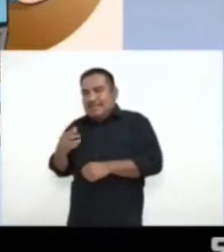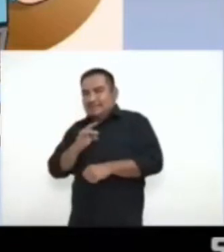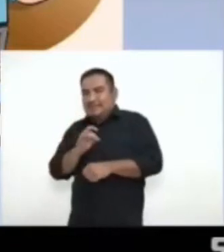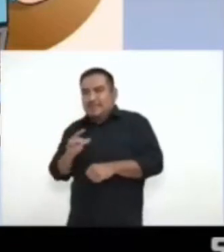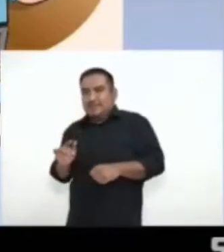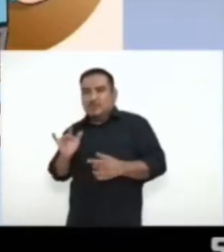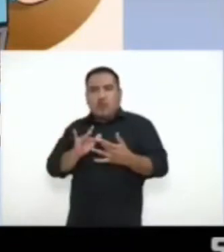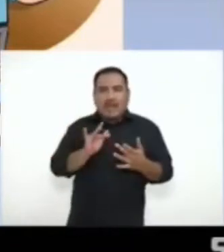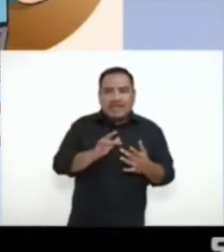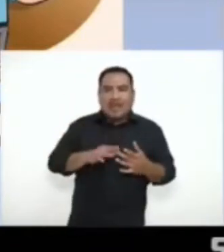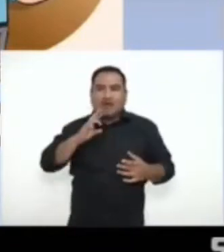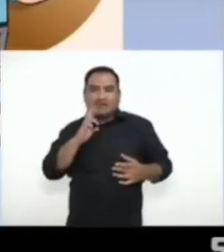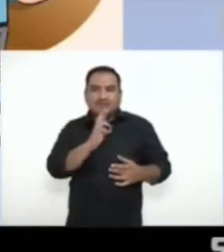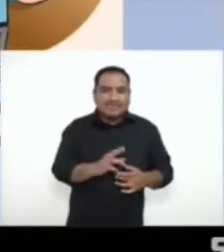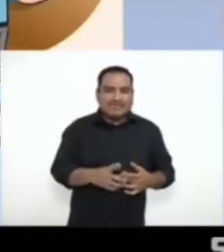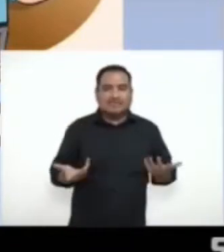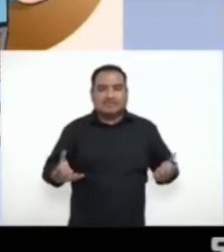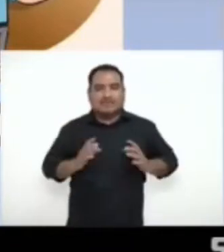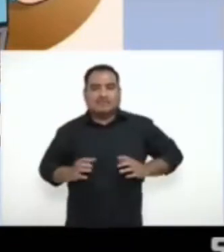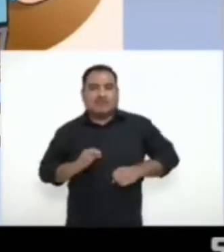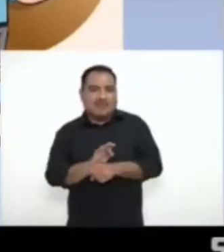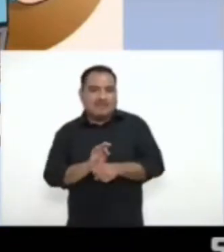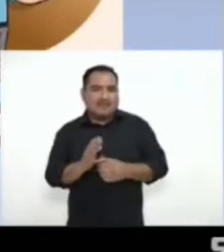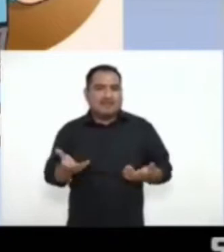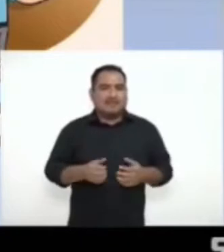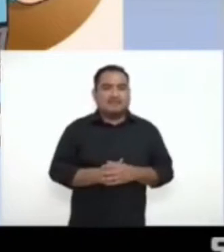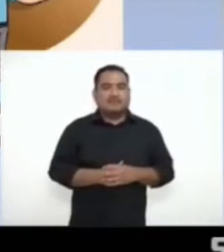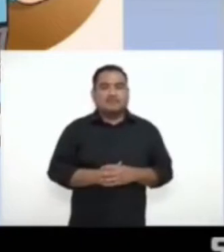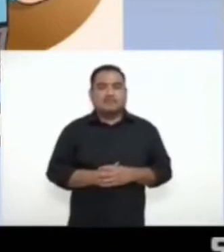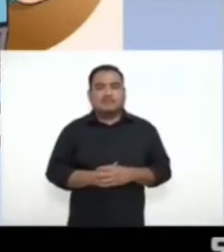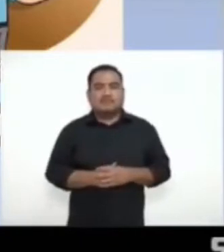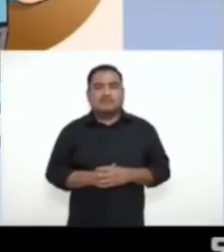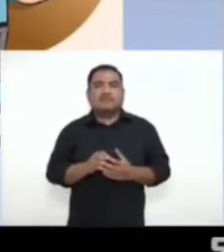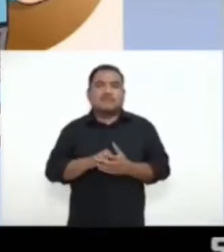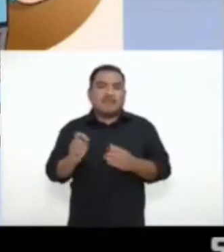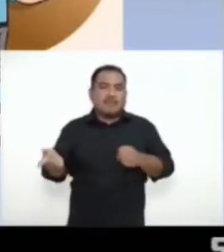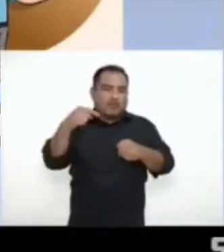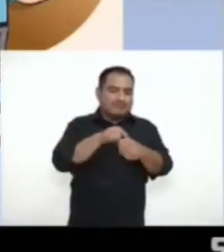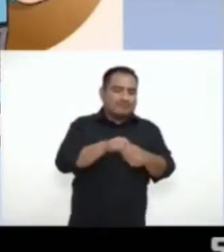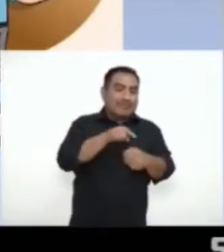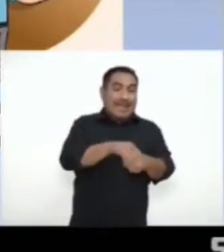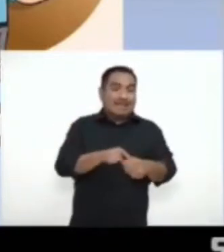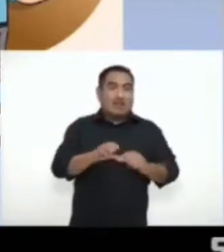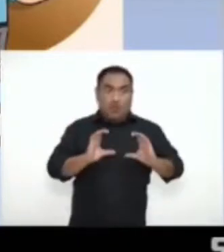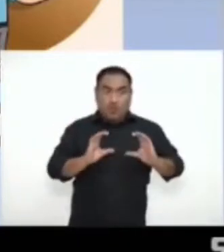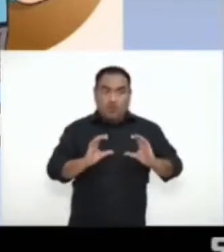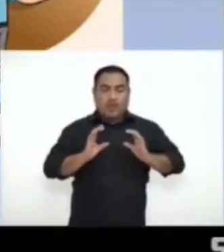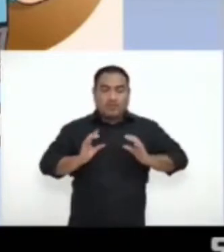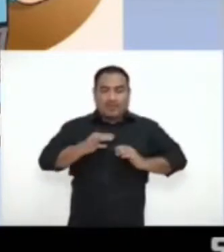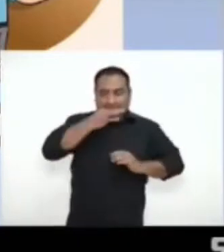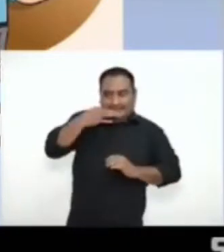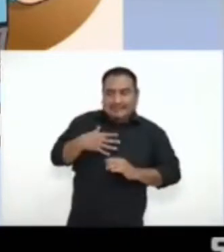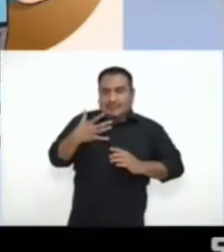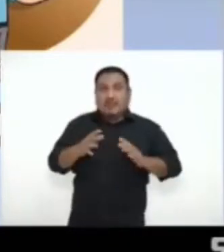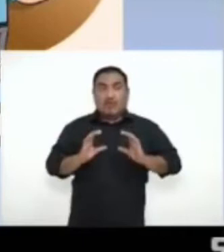manda señales y resuelve. ¿Se acuerdan que dije? La amígdala dice, hay una amenaza, el hipocampo empieza a